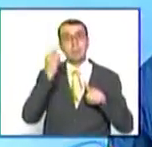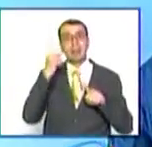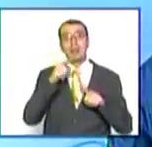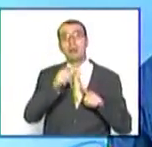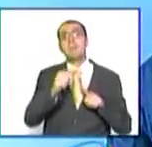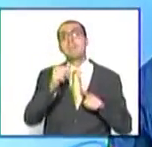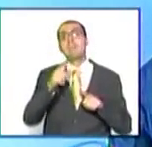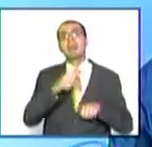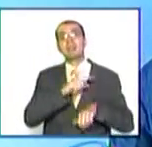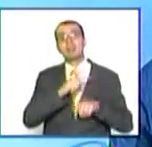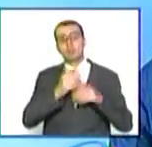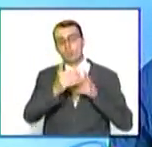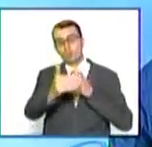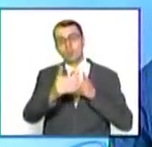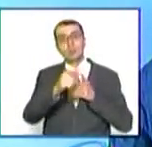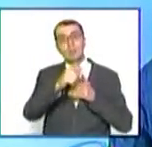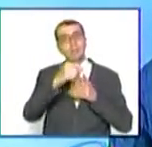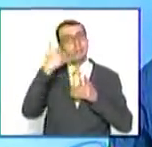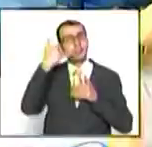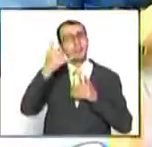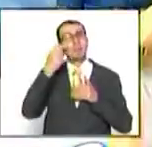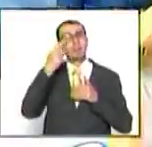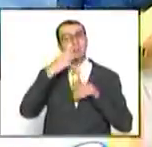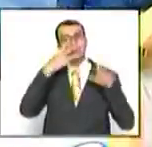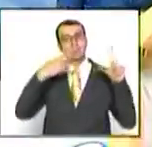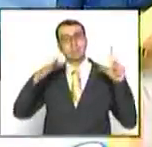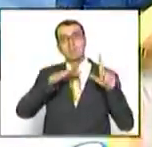de la iglesia de La Pradera, el teléfono es el